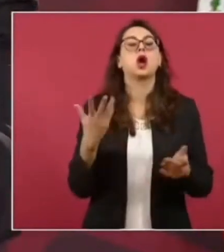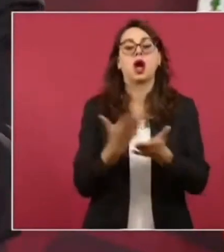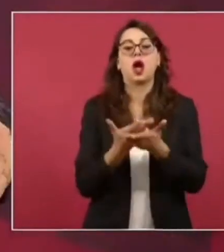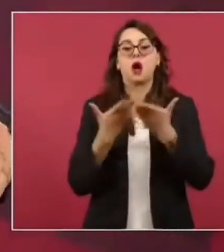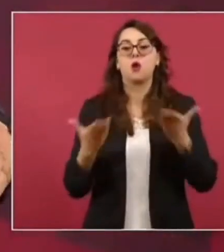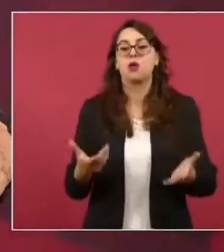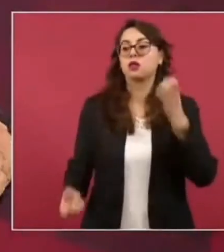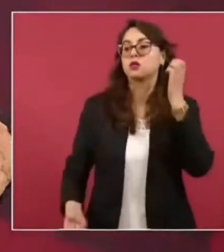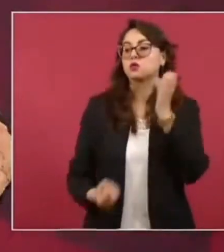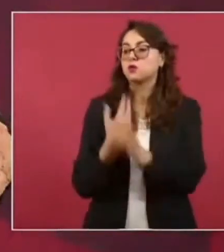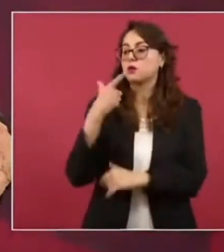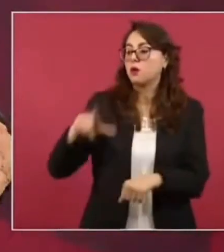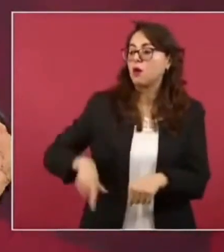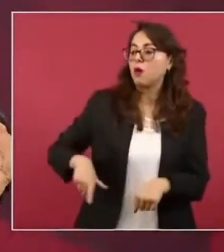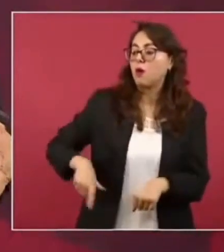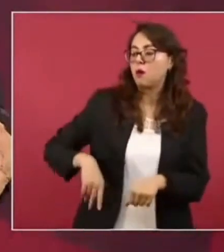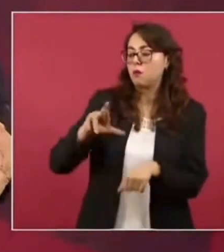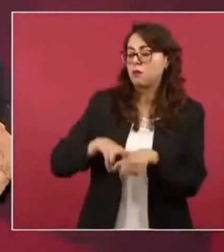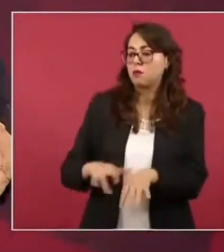porque